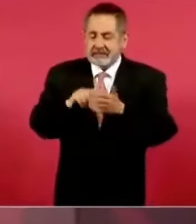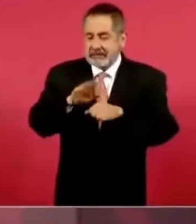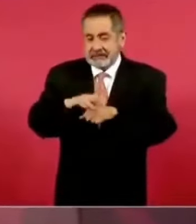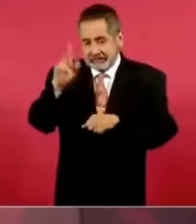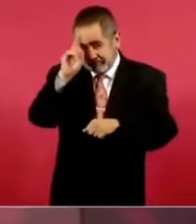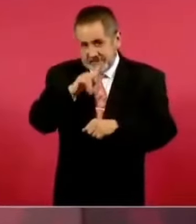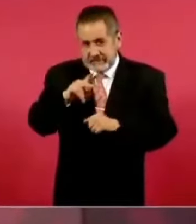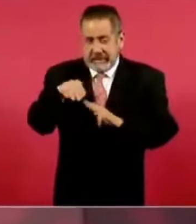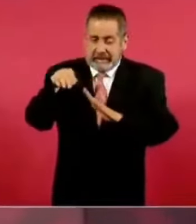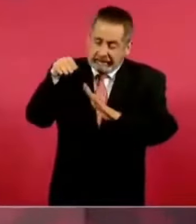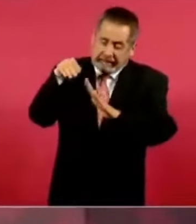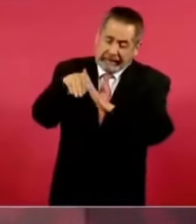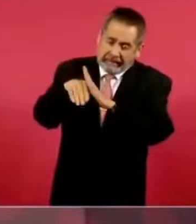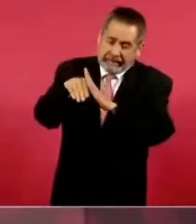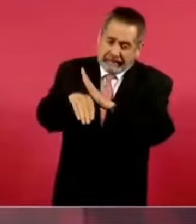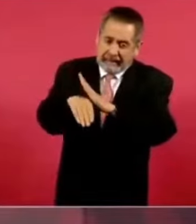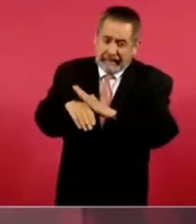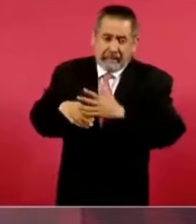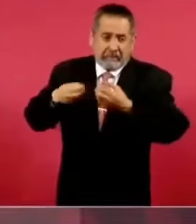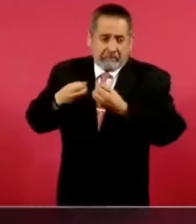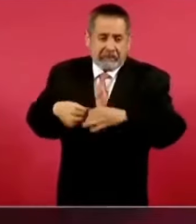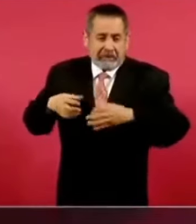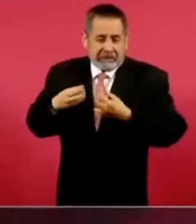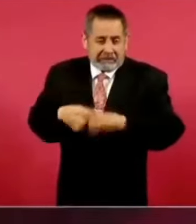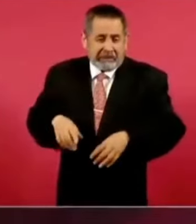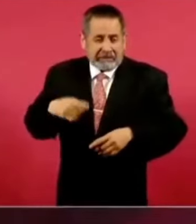sino de una decadencia.